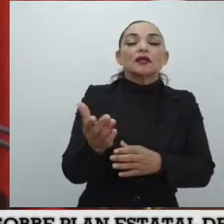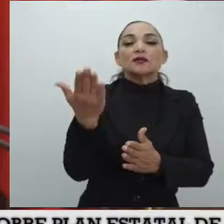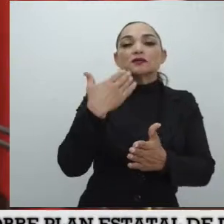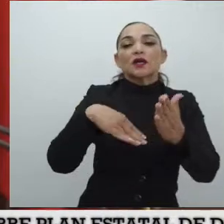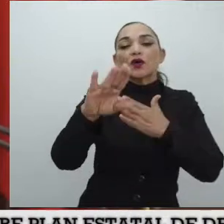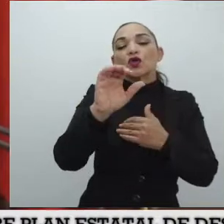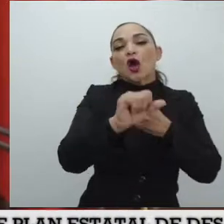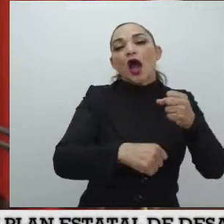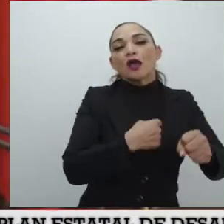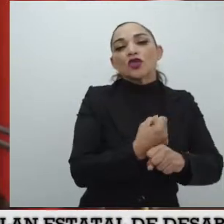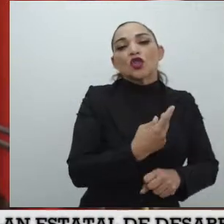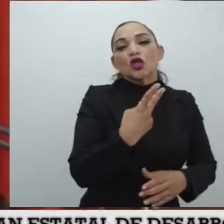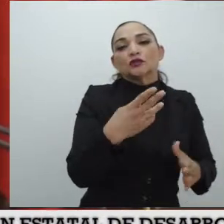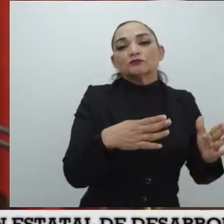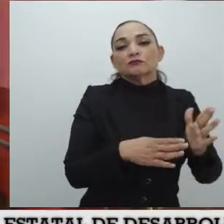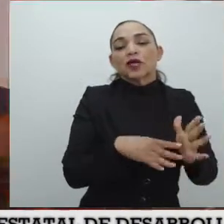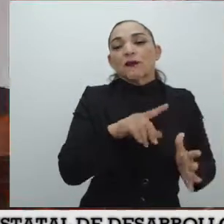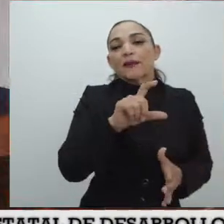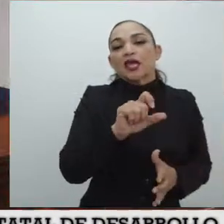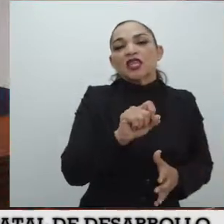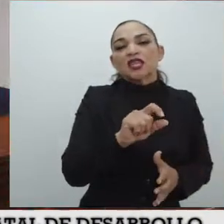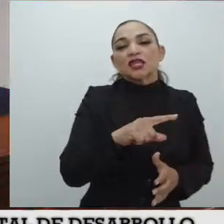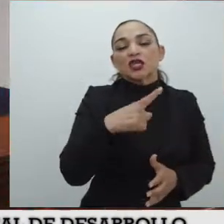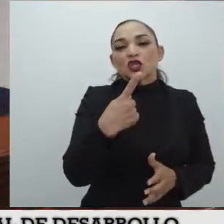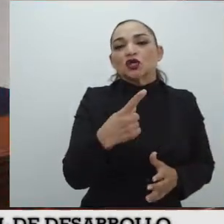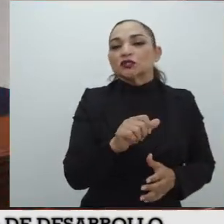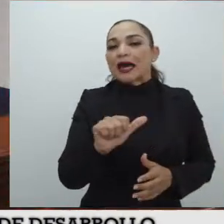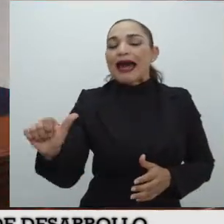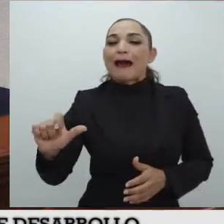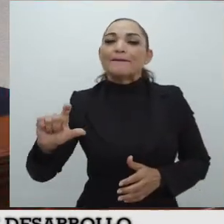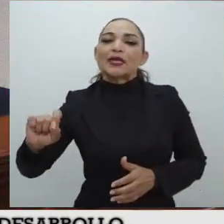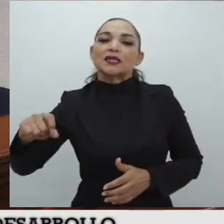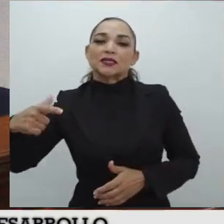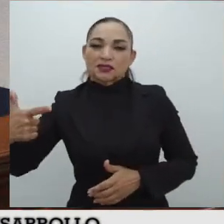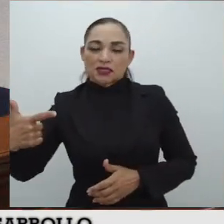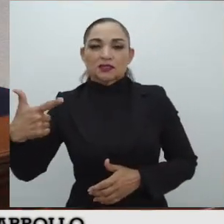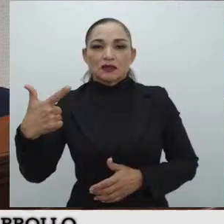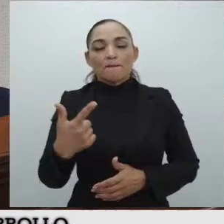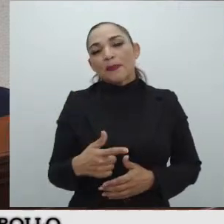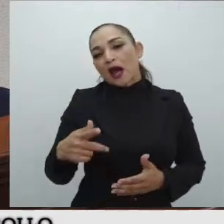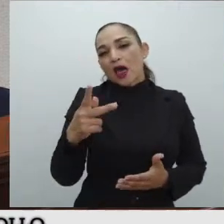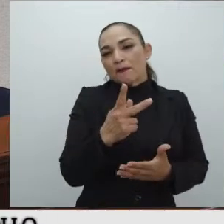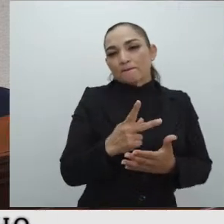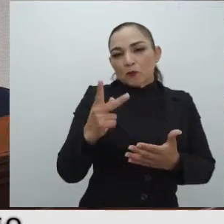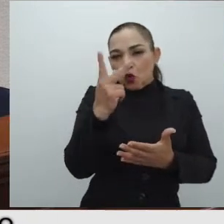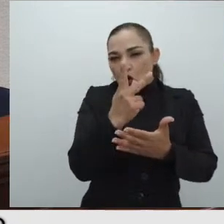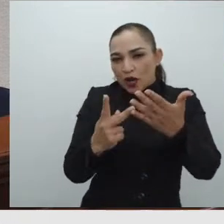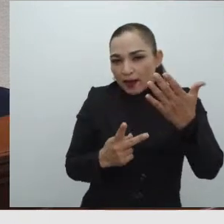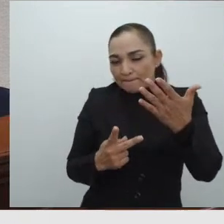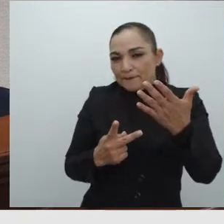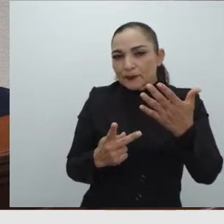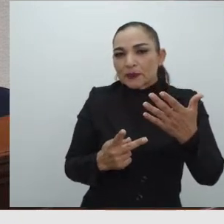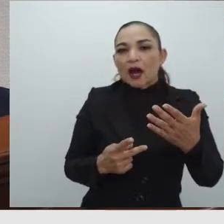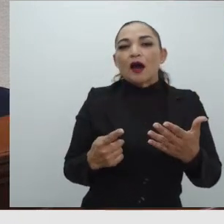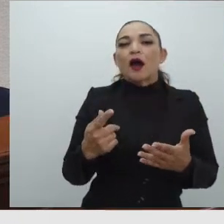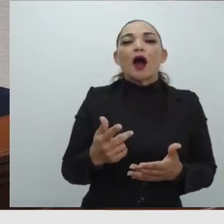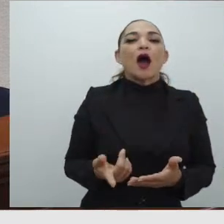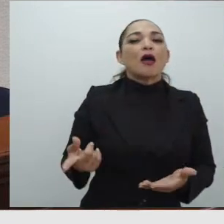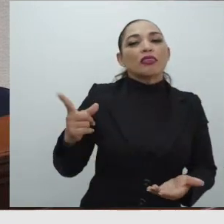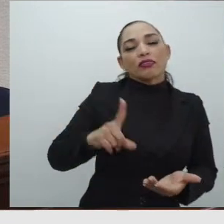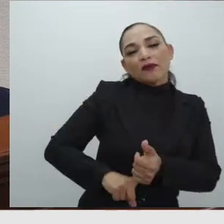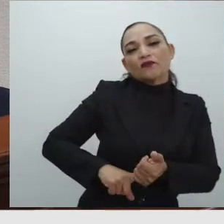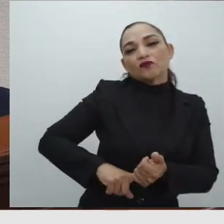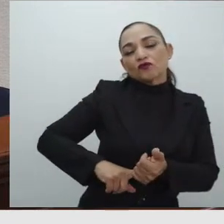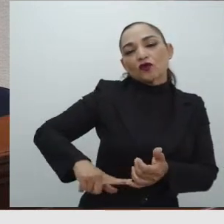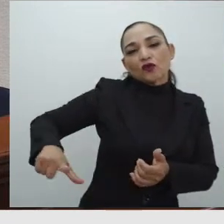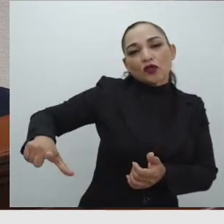2022-2027, documento rector de las políticas públicas del presente sexenio, mismo que está basado en